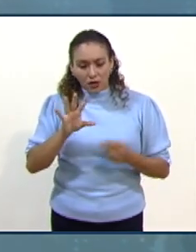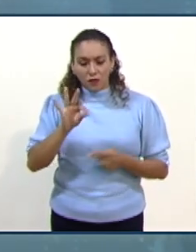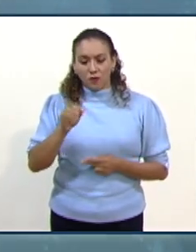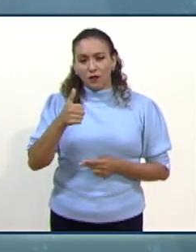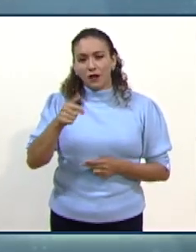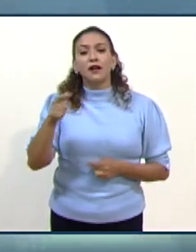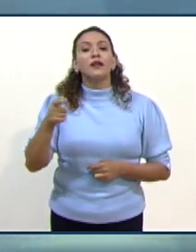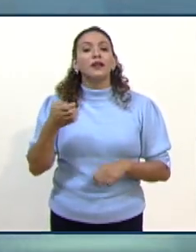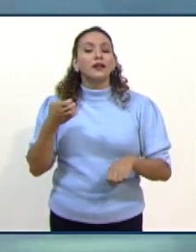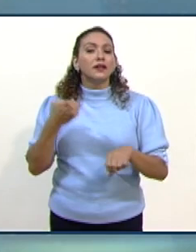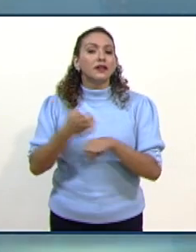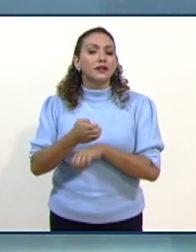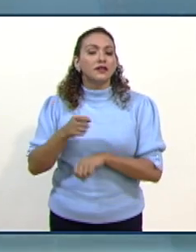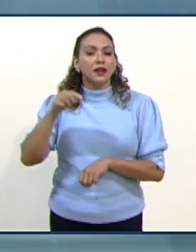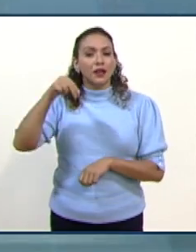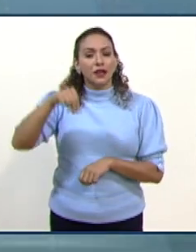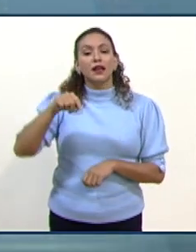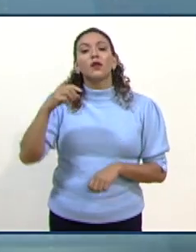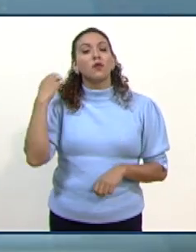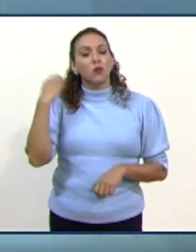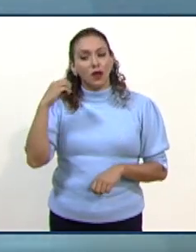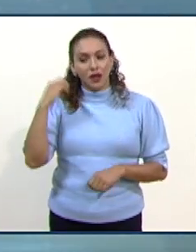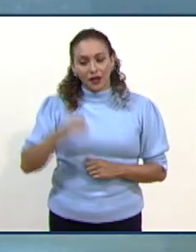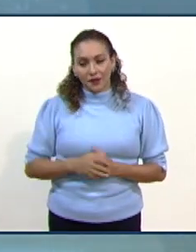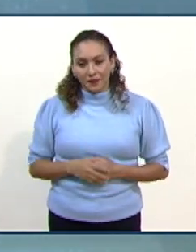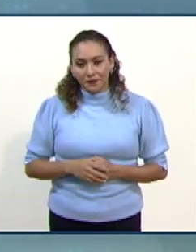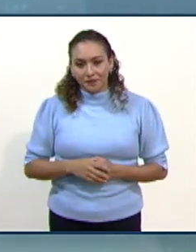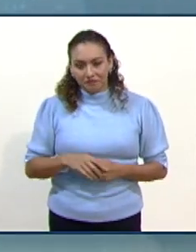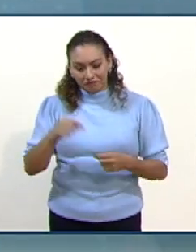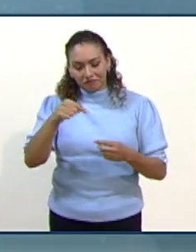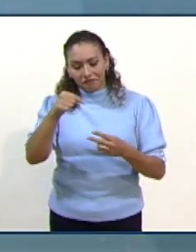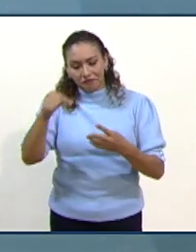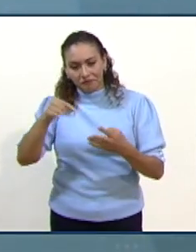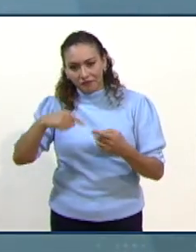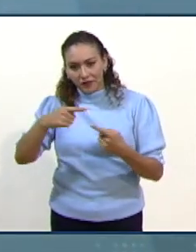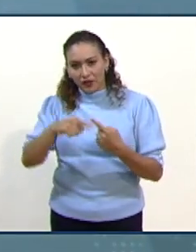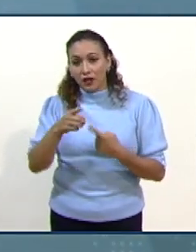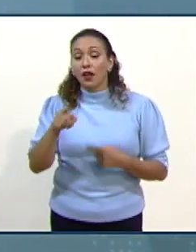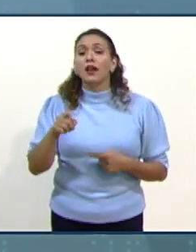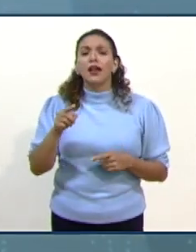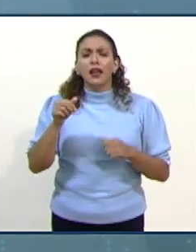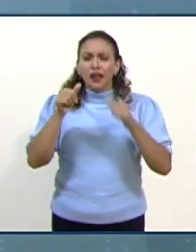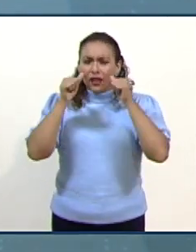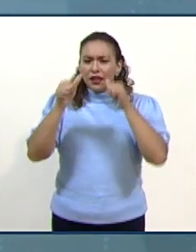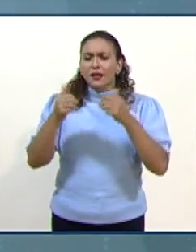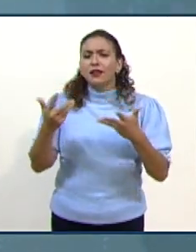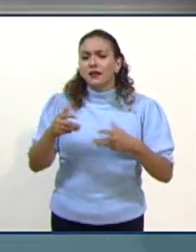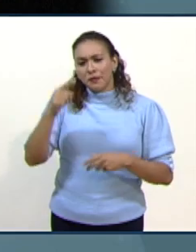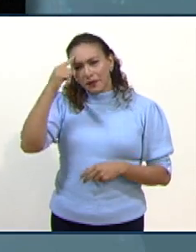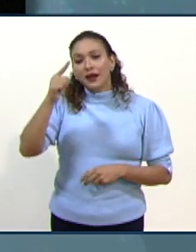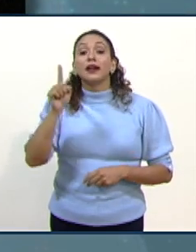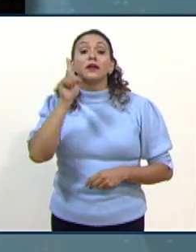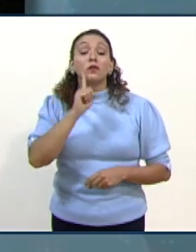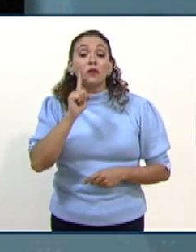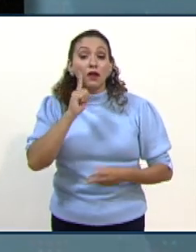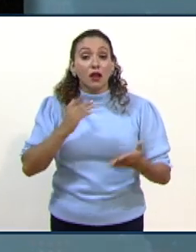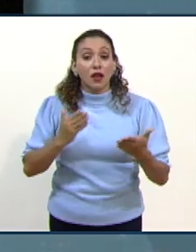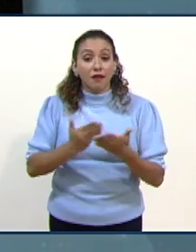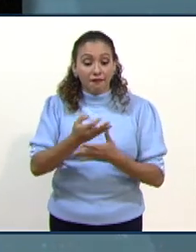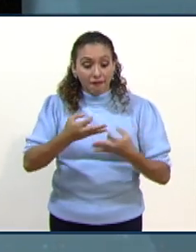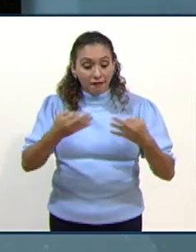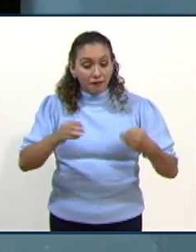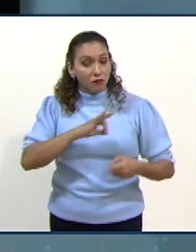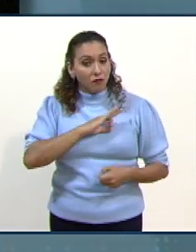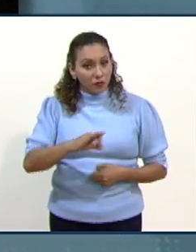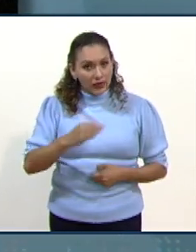en Guajuapan de León, Oaxaca. Indicó que las jornadas tienen un especial énfasis en que las mujeres tengan acceso a la tierra,